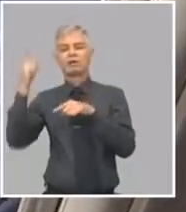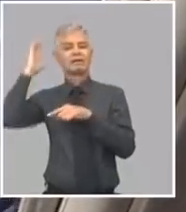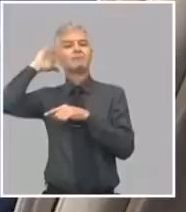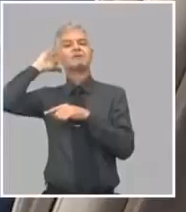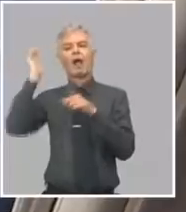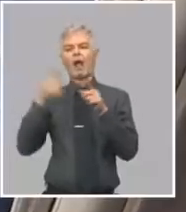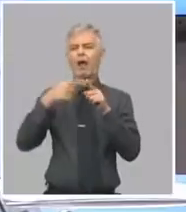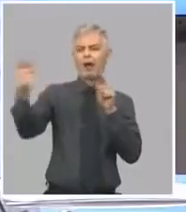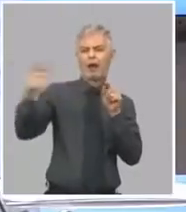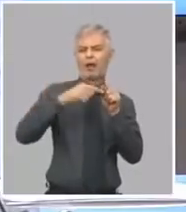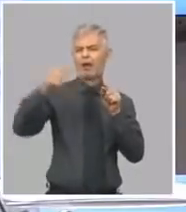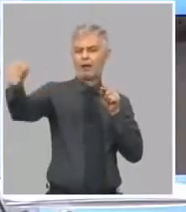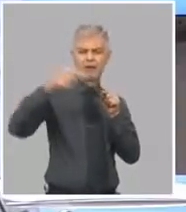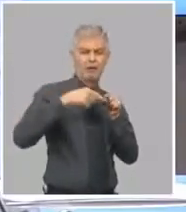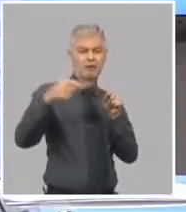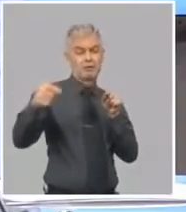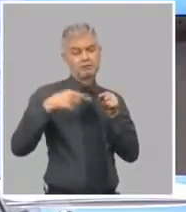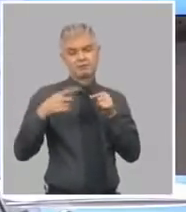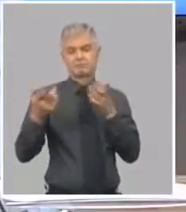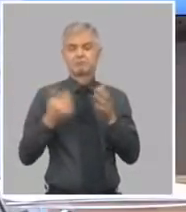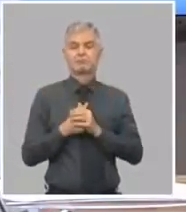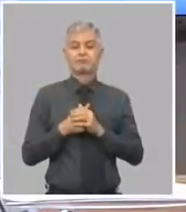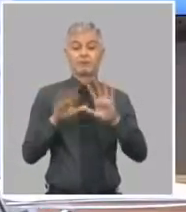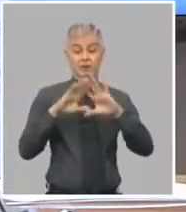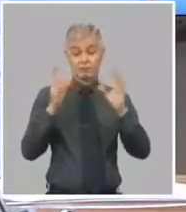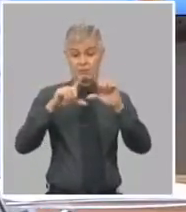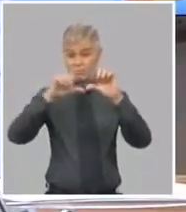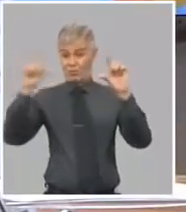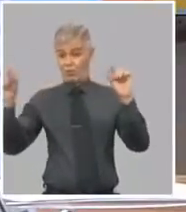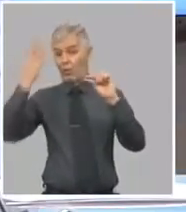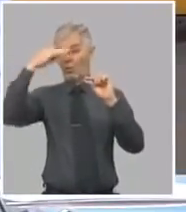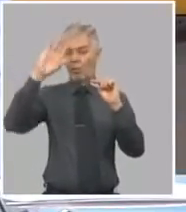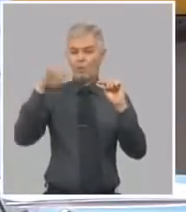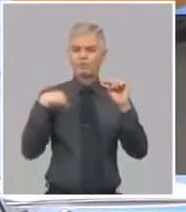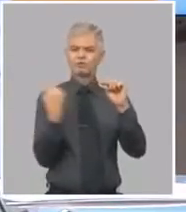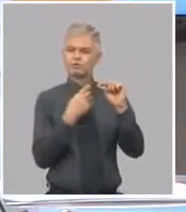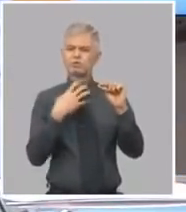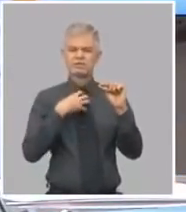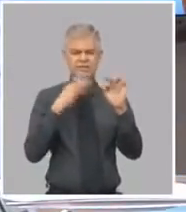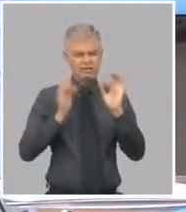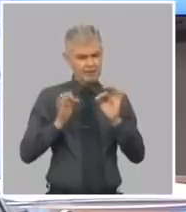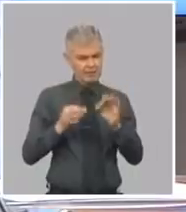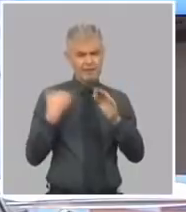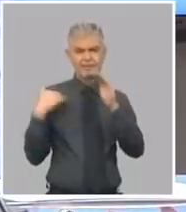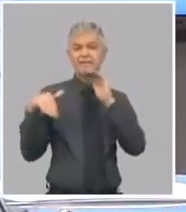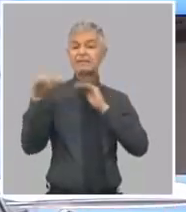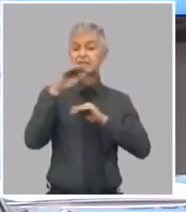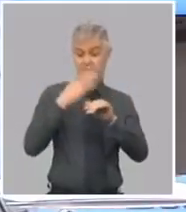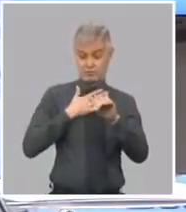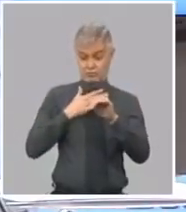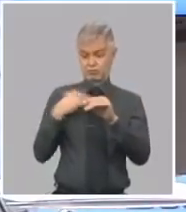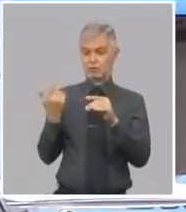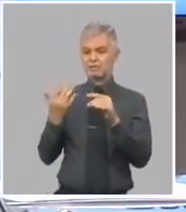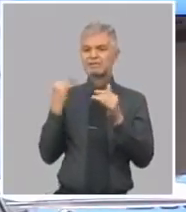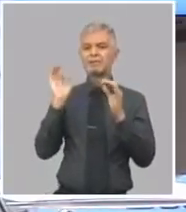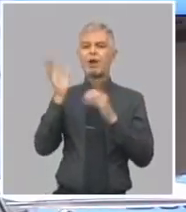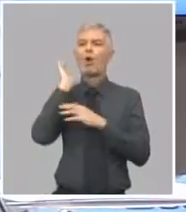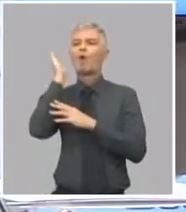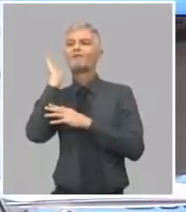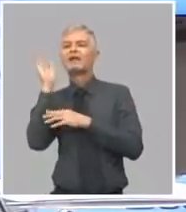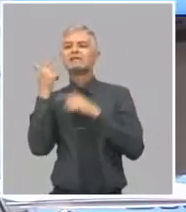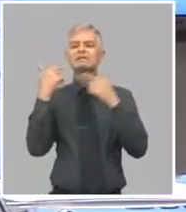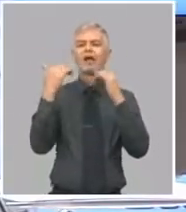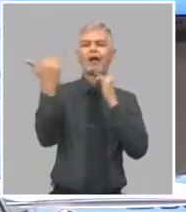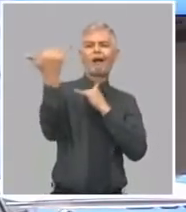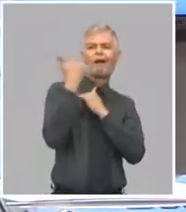país, Randy, fíjate, en todo el país, nosotros mantenemos un sistema de videoconferencia con todas las provincias sistemático y monitoreamos y hemos tratado